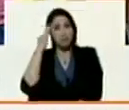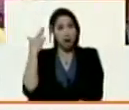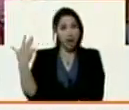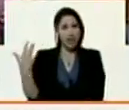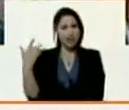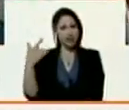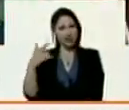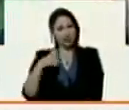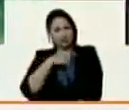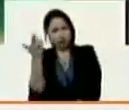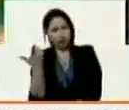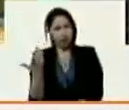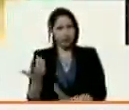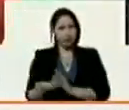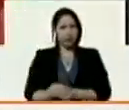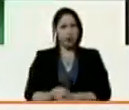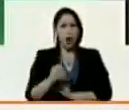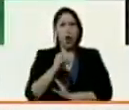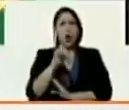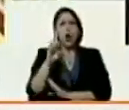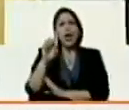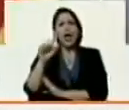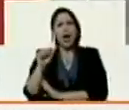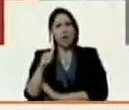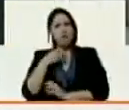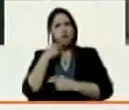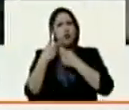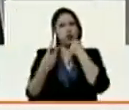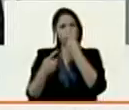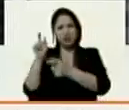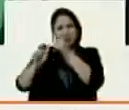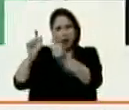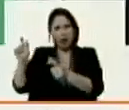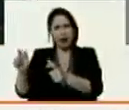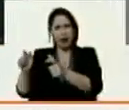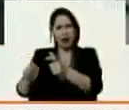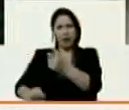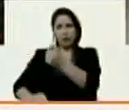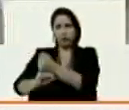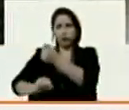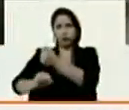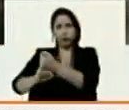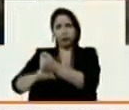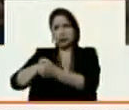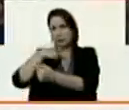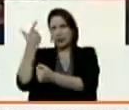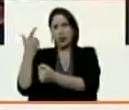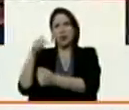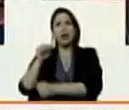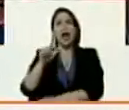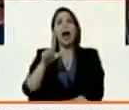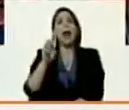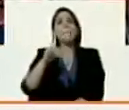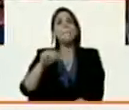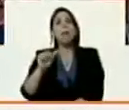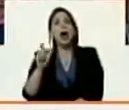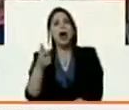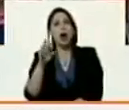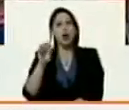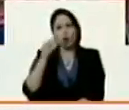descaro de la OEA y sus voceros con el lacayo sinvergüenza de Almagro al frente.